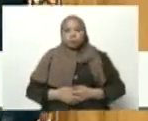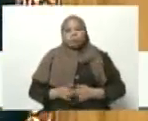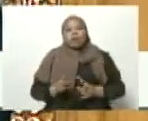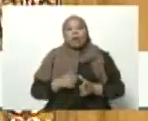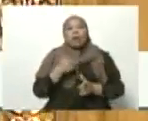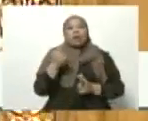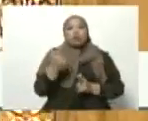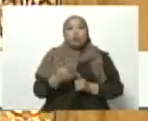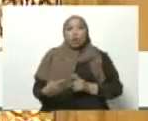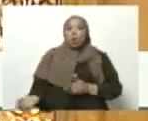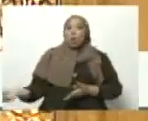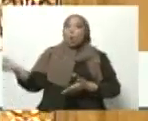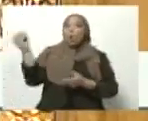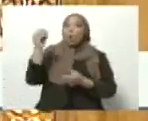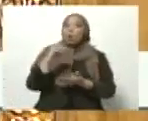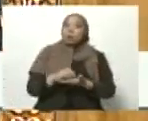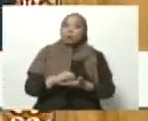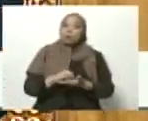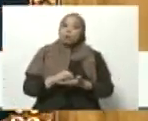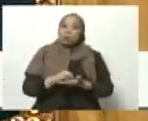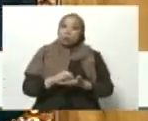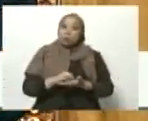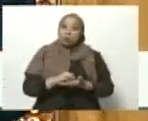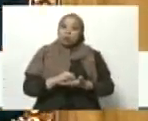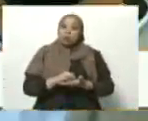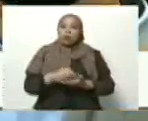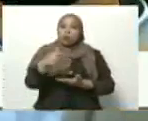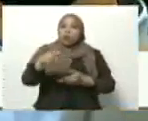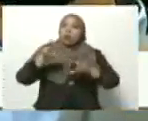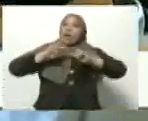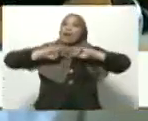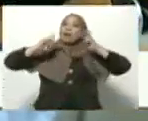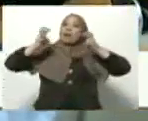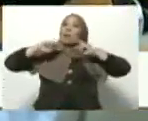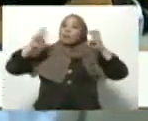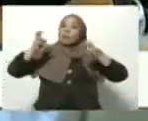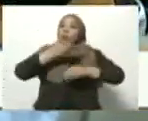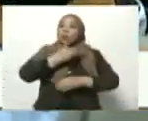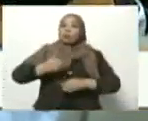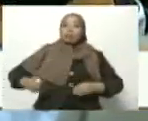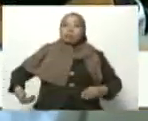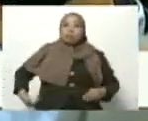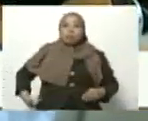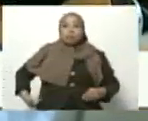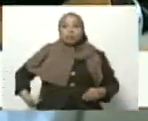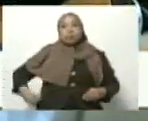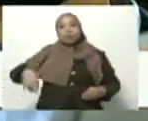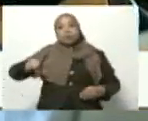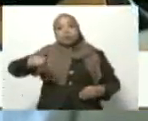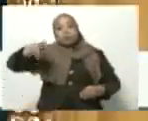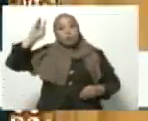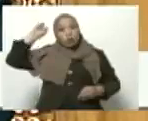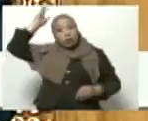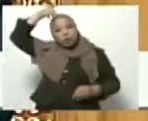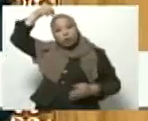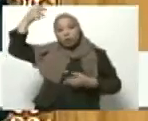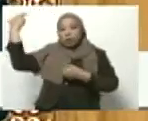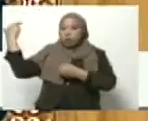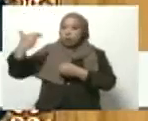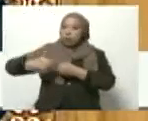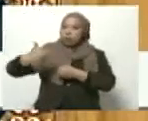Entonces, otra vez, ¿qué dice Trump, Vesper sobre este tema? Dice, el presidente Trump lo que quería era el petróleo.